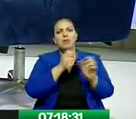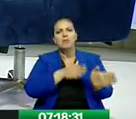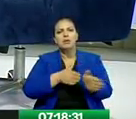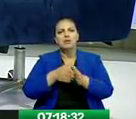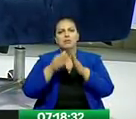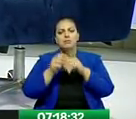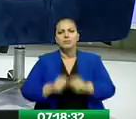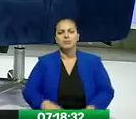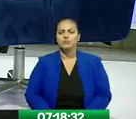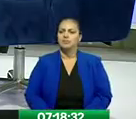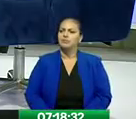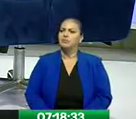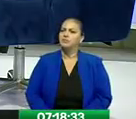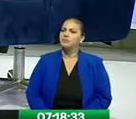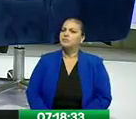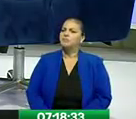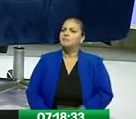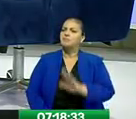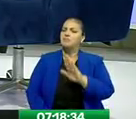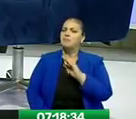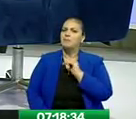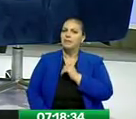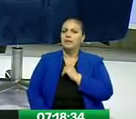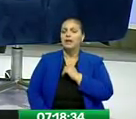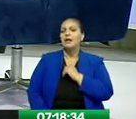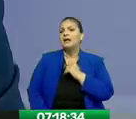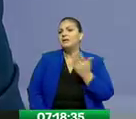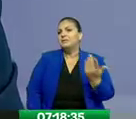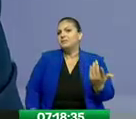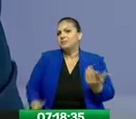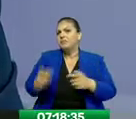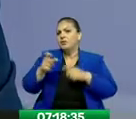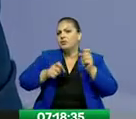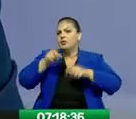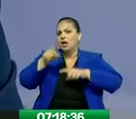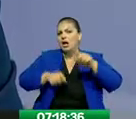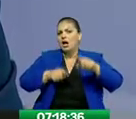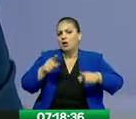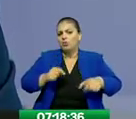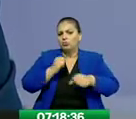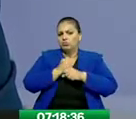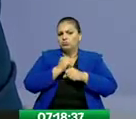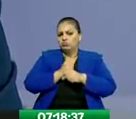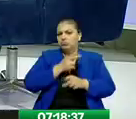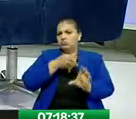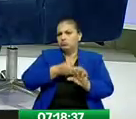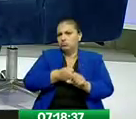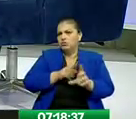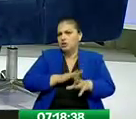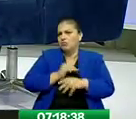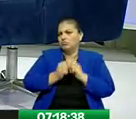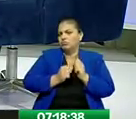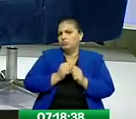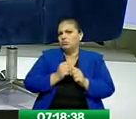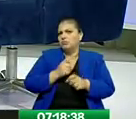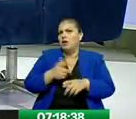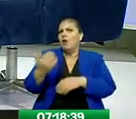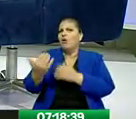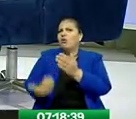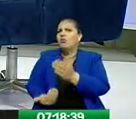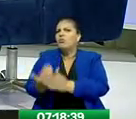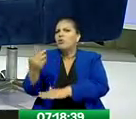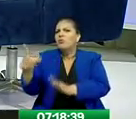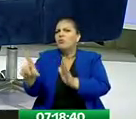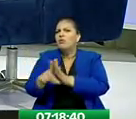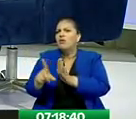implica un retroceso de derechos, es decir, de aquellas personas que ya están trabajando, ¿no van a perder sus derechos y todo lo que han ganado y han adquirido a lo